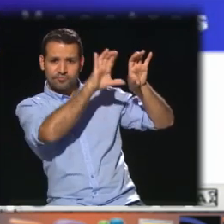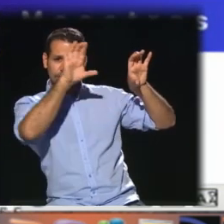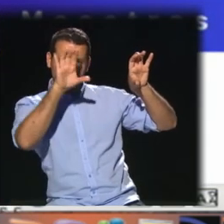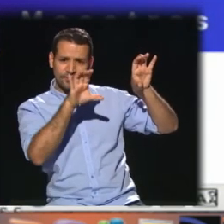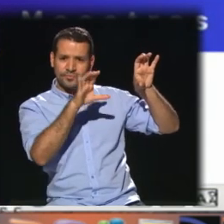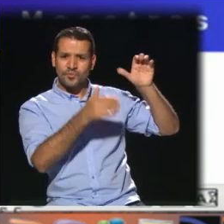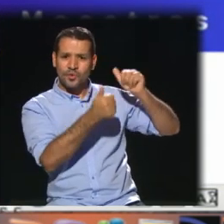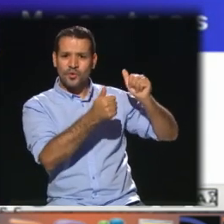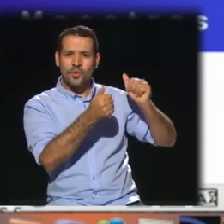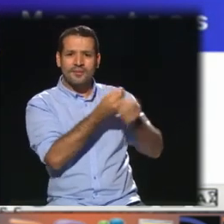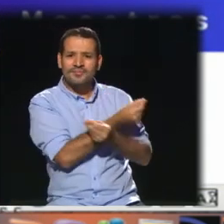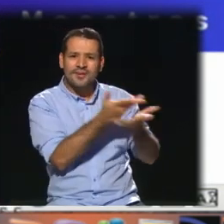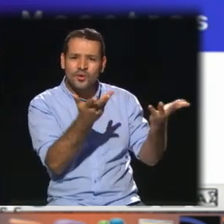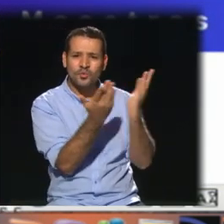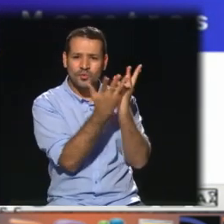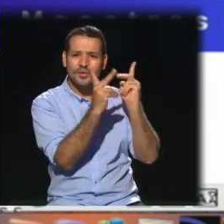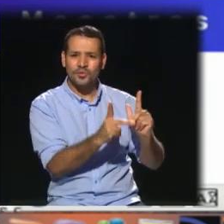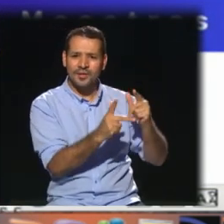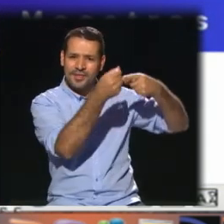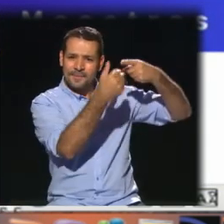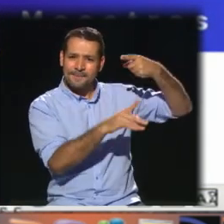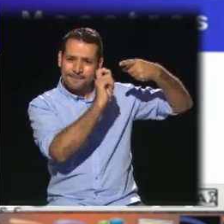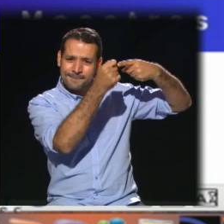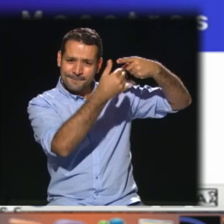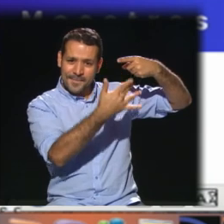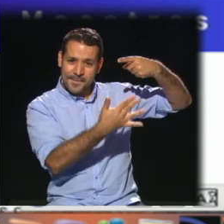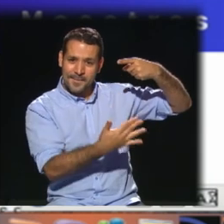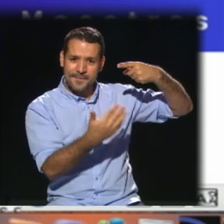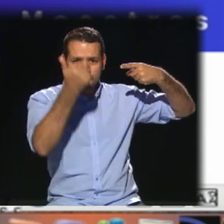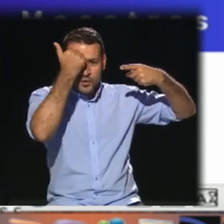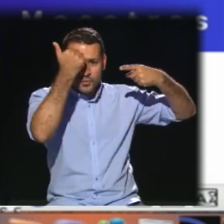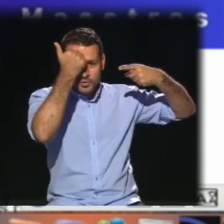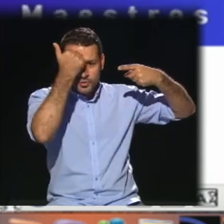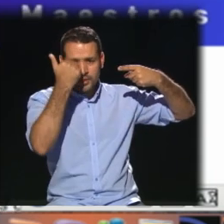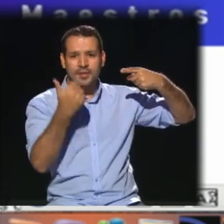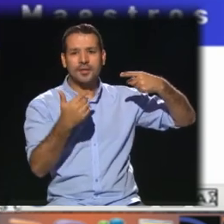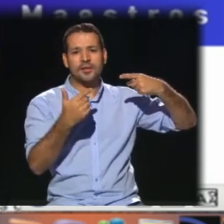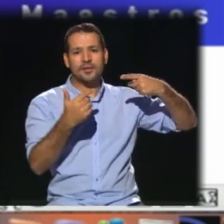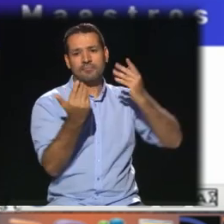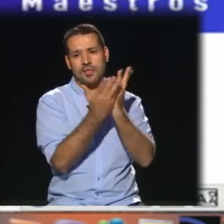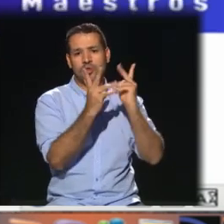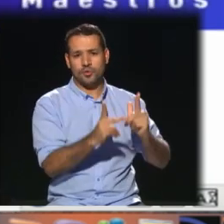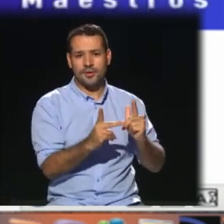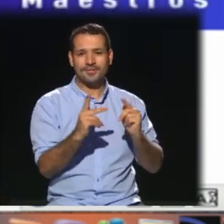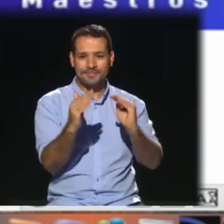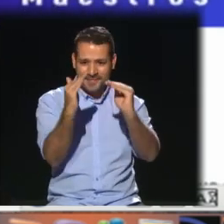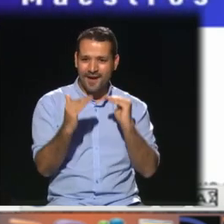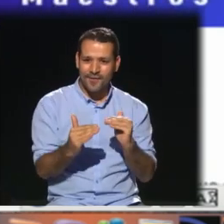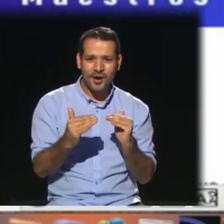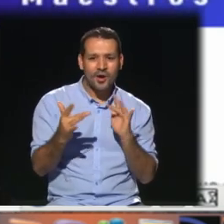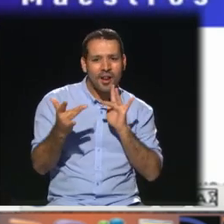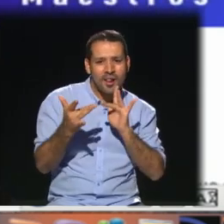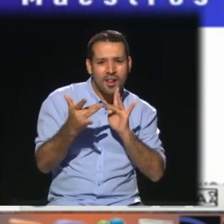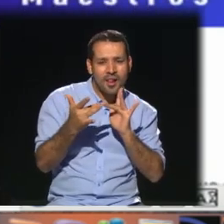recursos estudiantes y recursos maestros. Y está lo que les estaba diciendo ahorita Andrea, y era el chat en línea, en donde